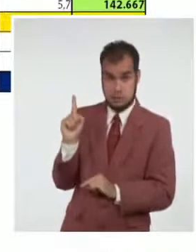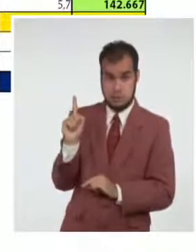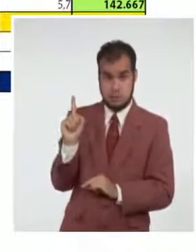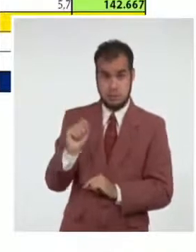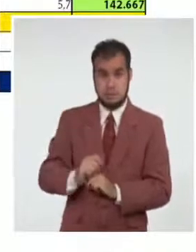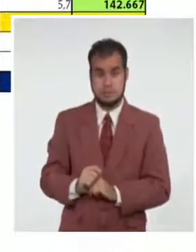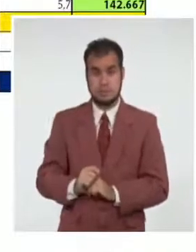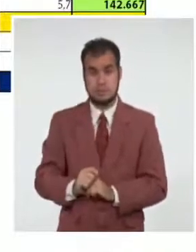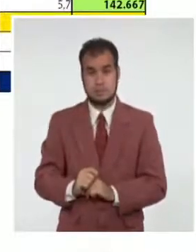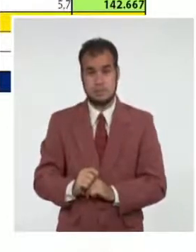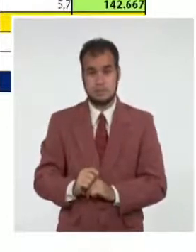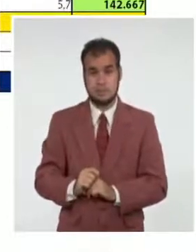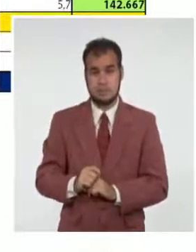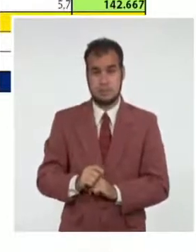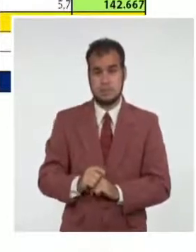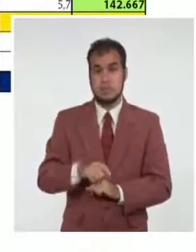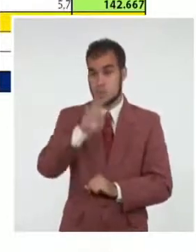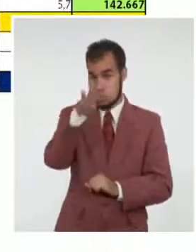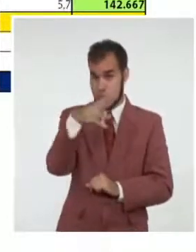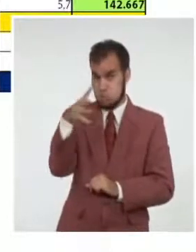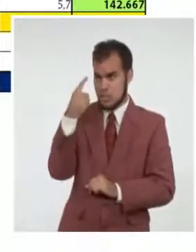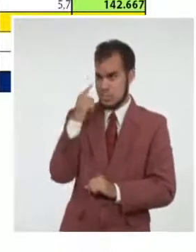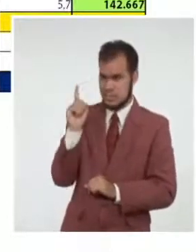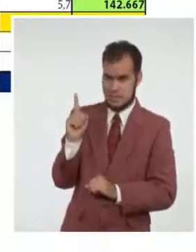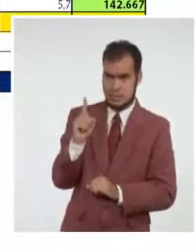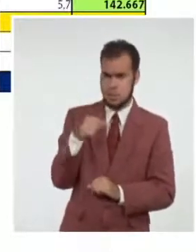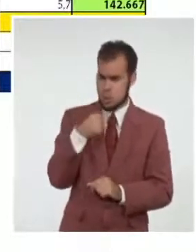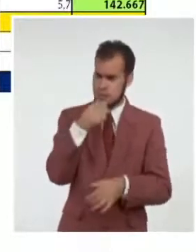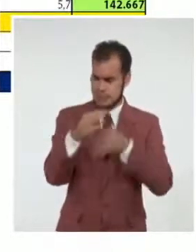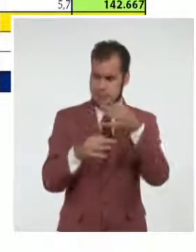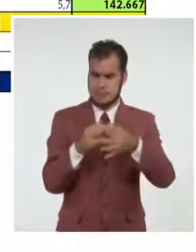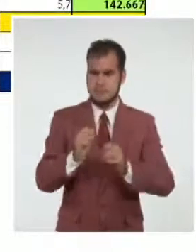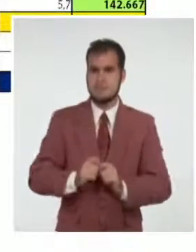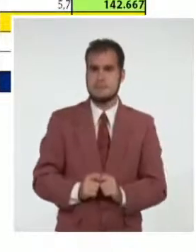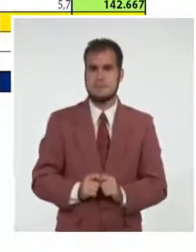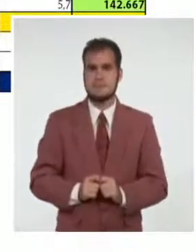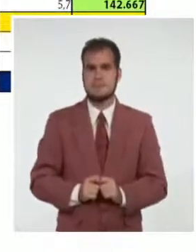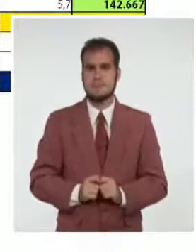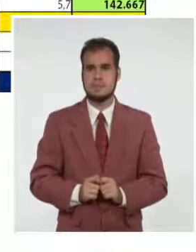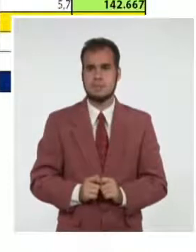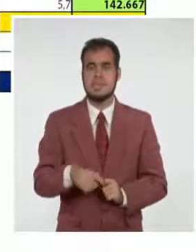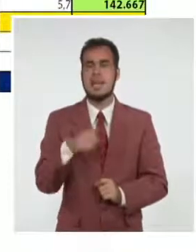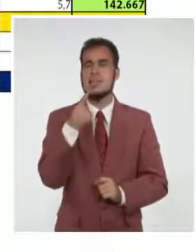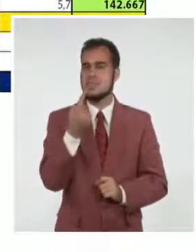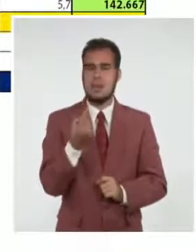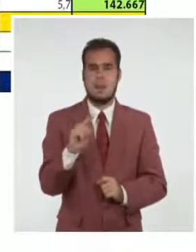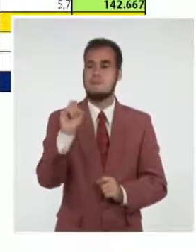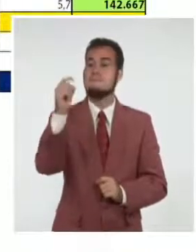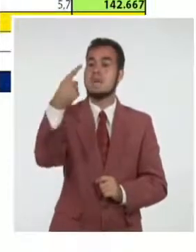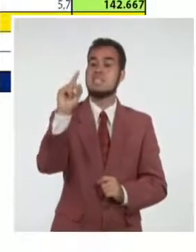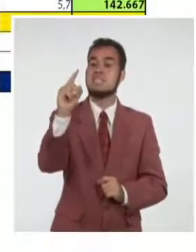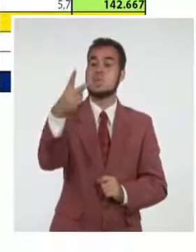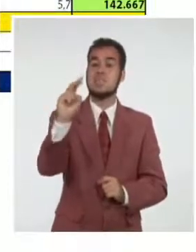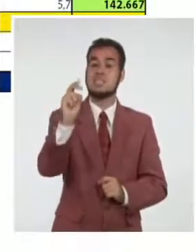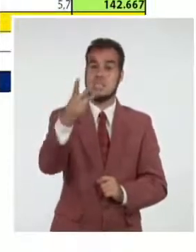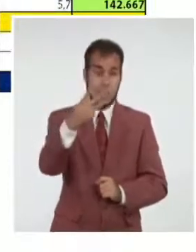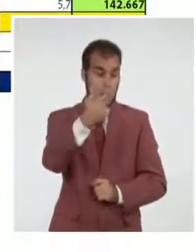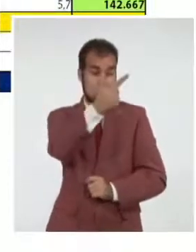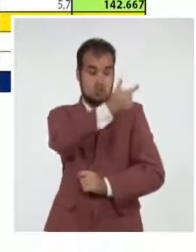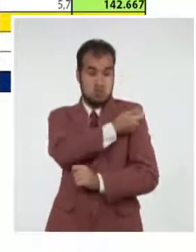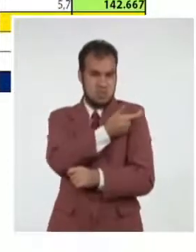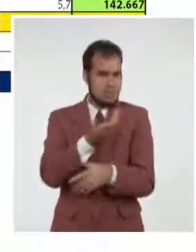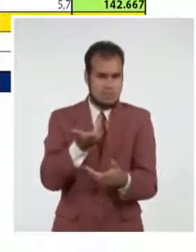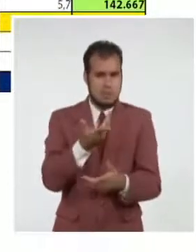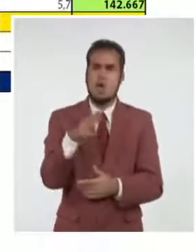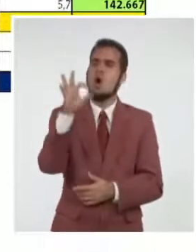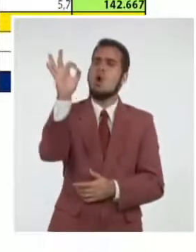si la logran ver, si no yo se la explico, dice en primera, segunda, tercera dosis y total, cuánto es el porciento con